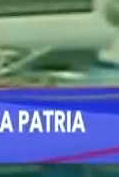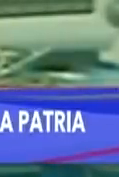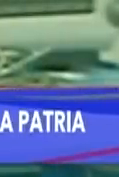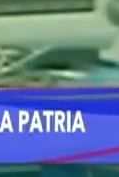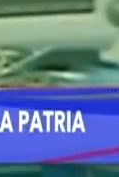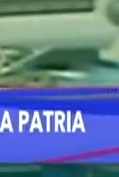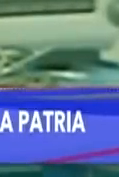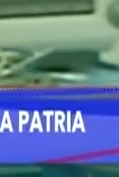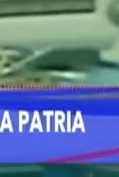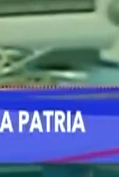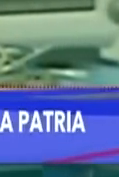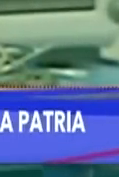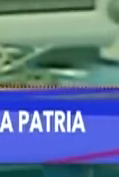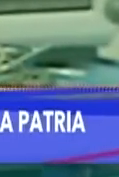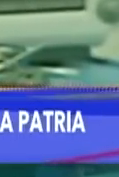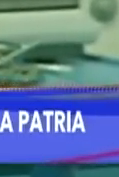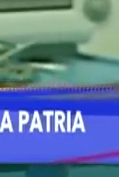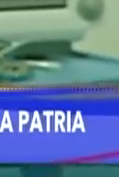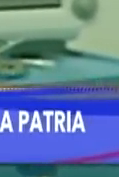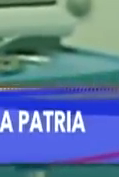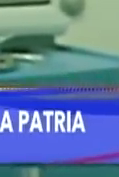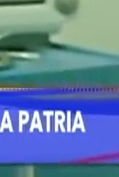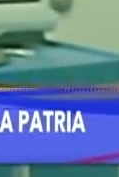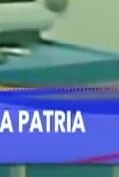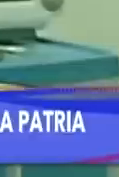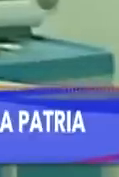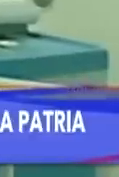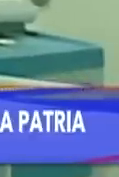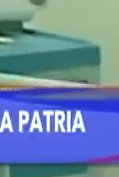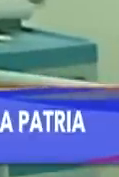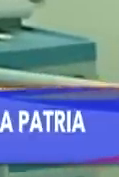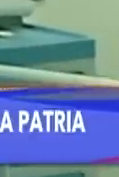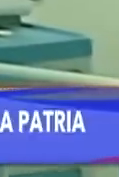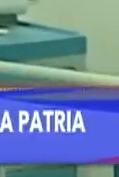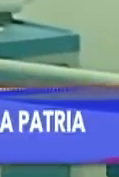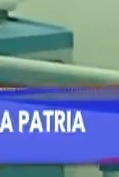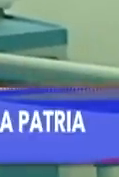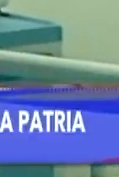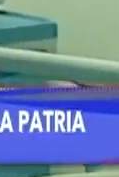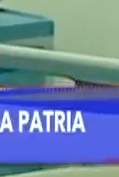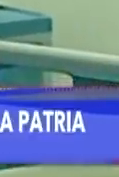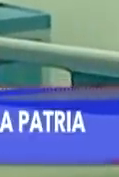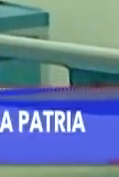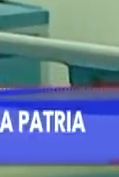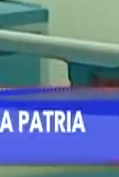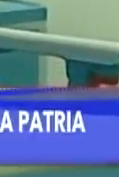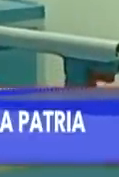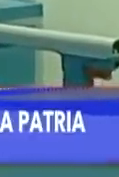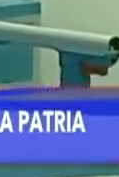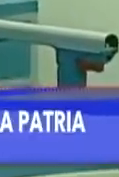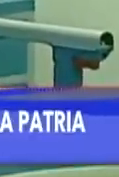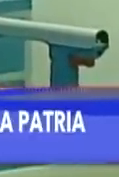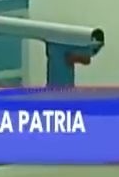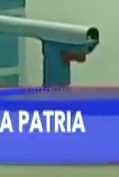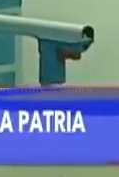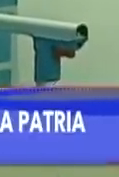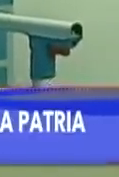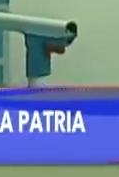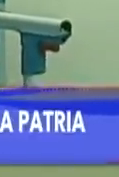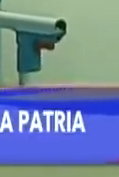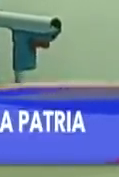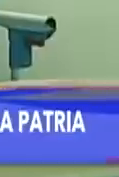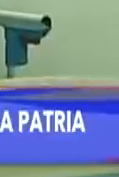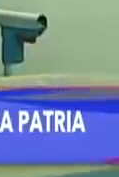impulsando este tema de parto humanizado y dándole a nuestras mujeres la posibilidad de